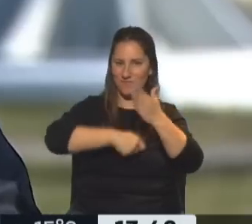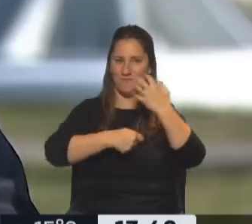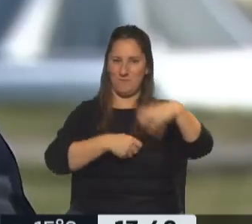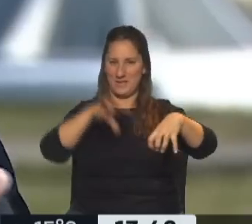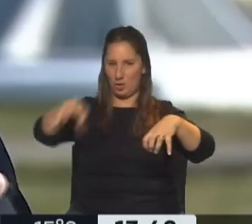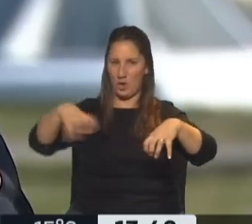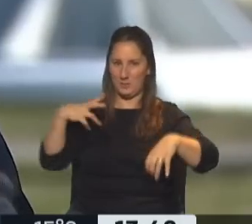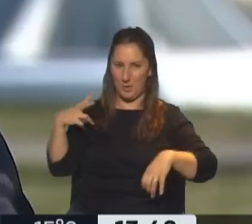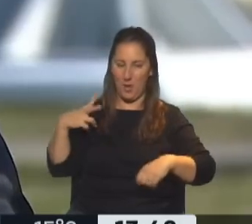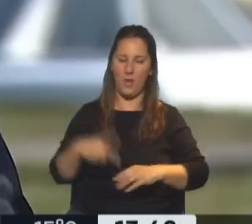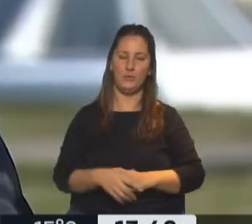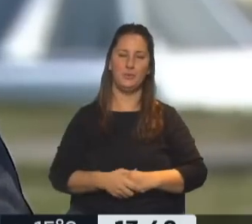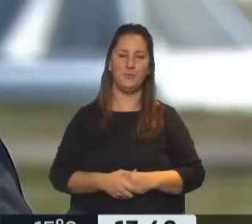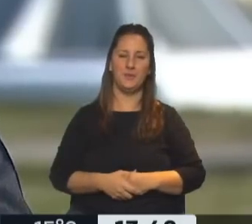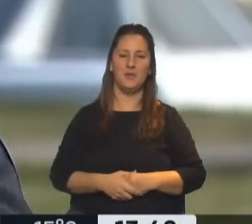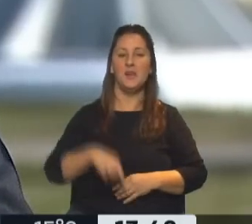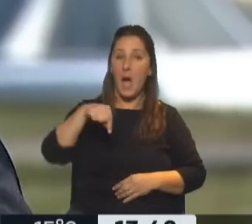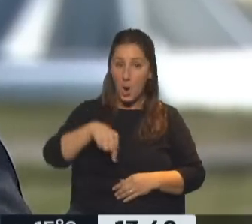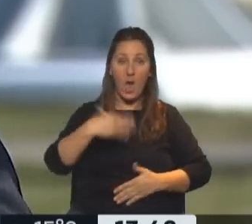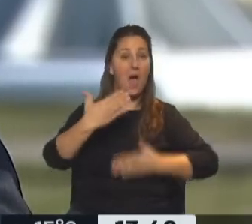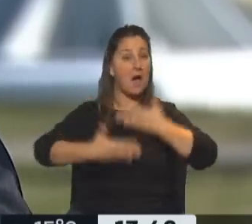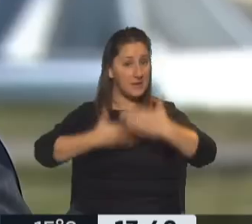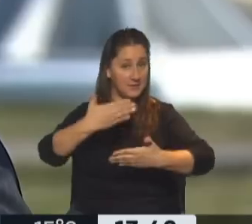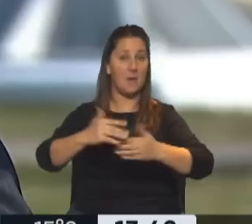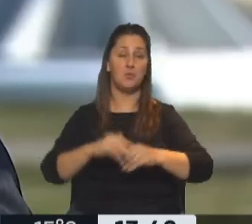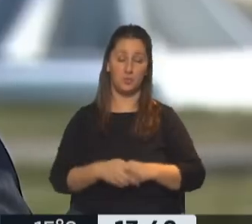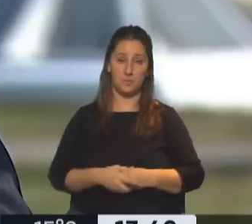privadas y estamos avanzando.